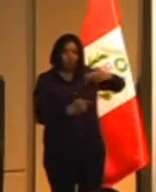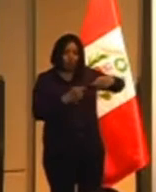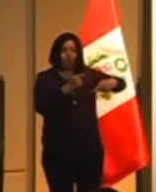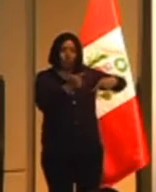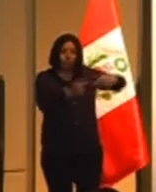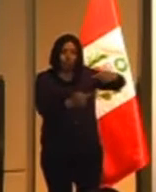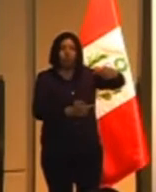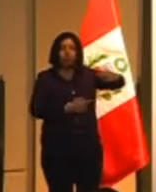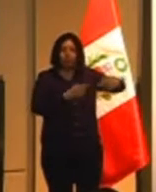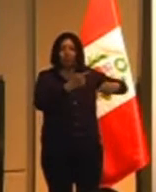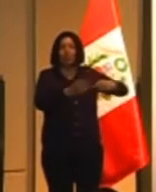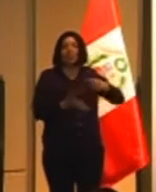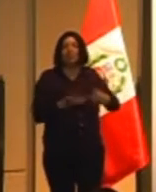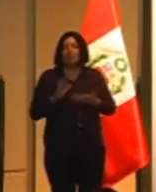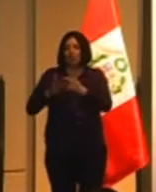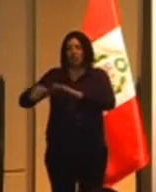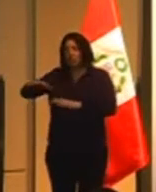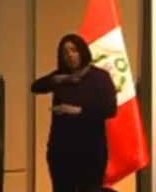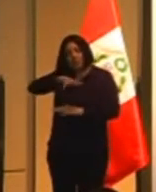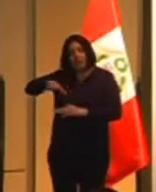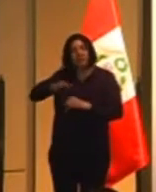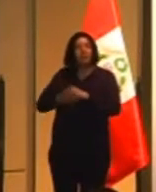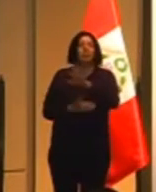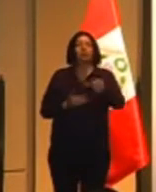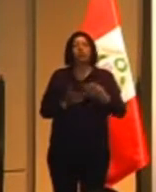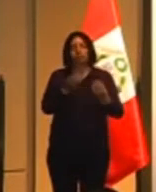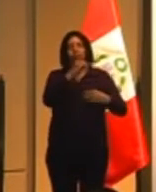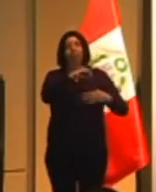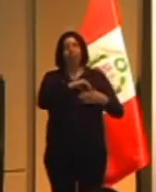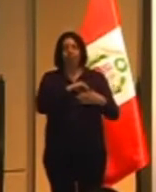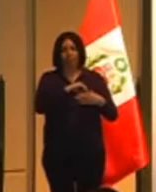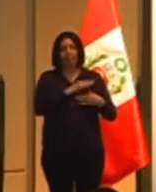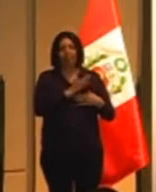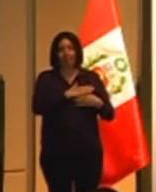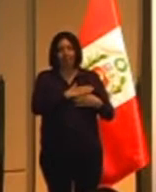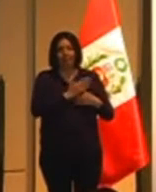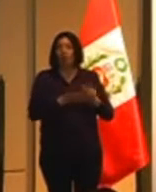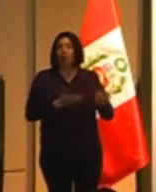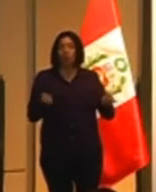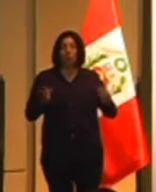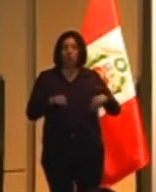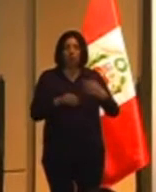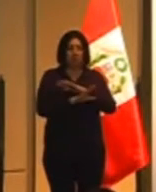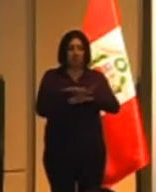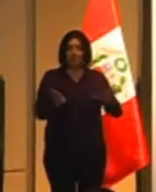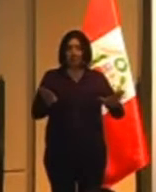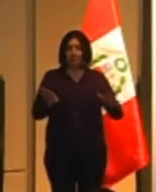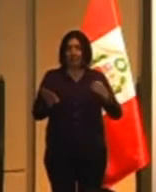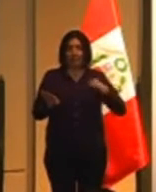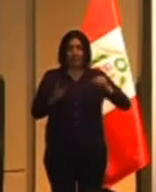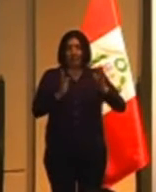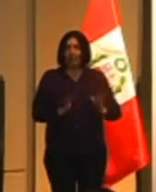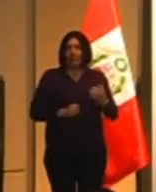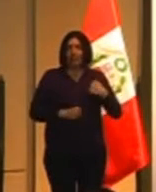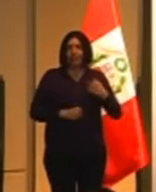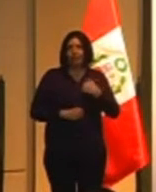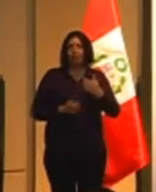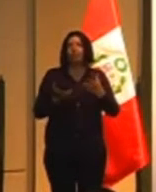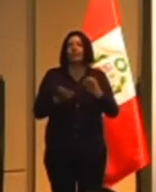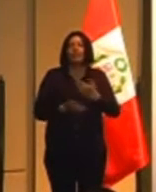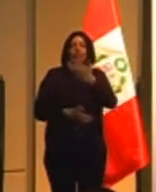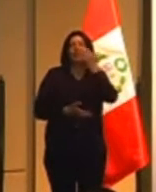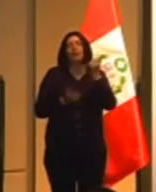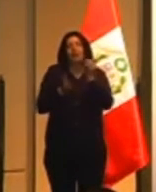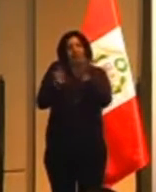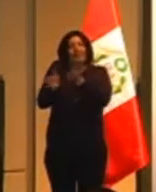que sea una ciudad que todos llevemos realmente en el corazón. Cuando yo dejé de ser alcalde, ese quiero que sea el mejor